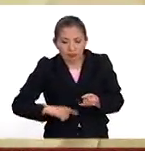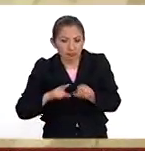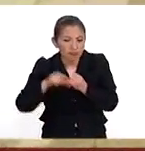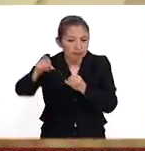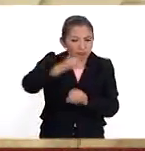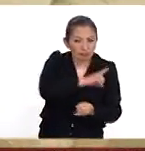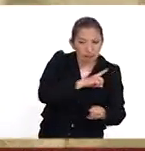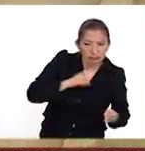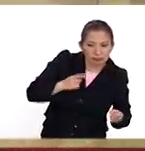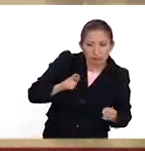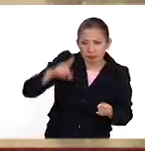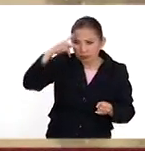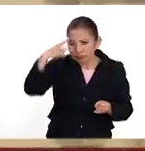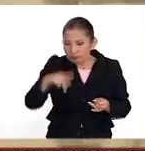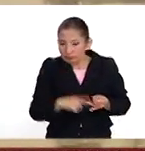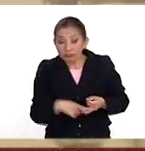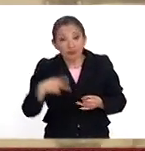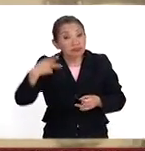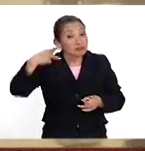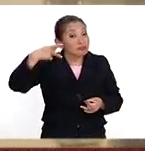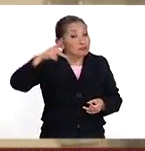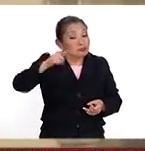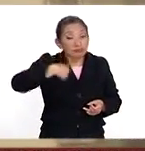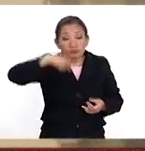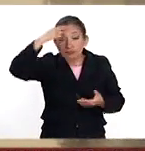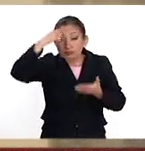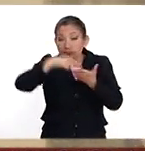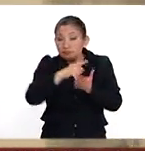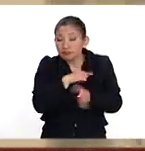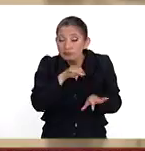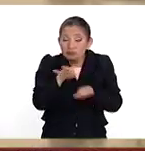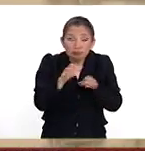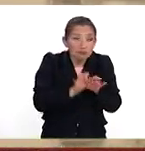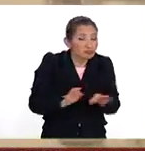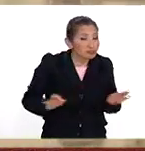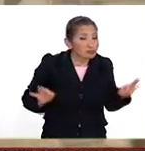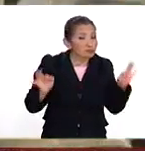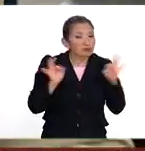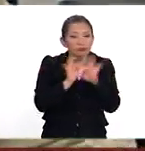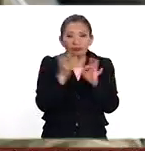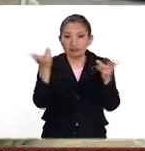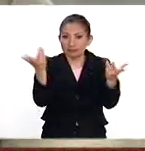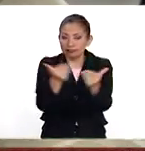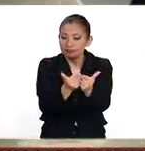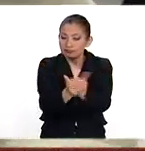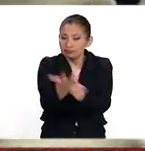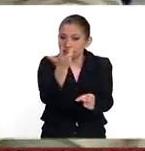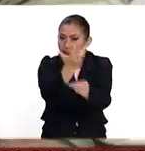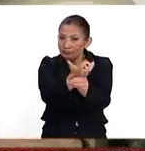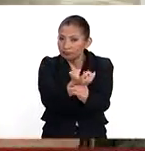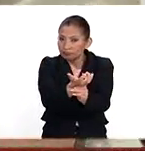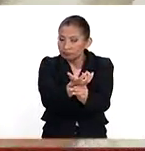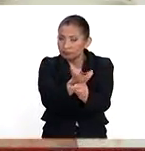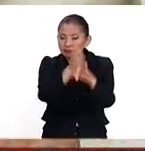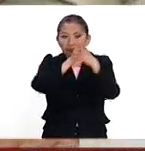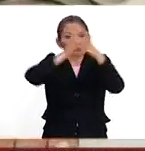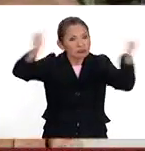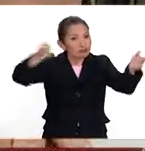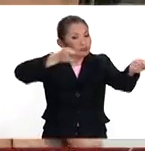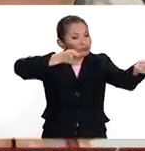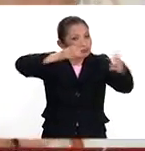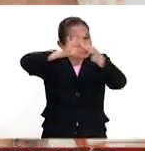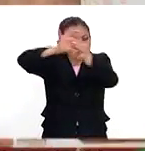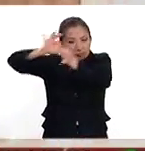la deuda, etcétera. Pero yo creo que tenemos una labor muy importante que llevar a cabo con Estados Unidos, una gran